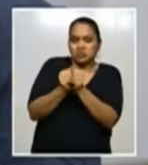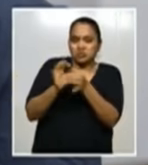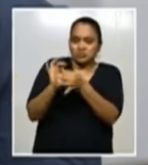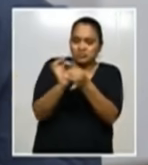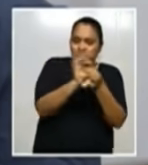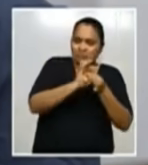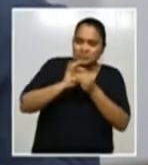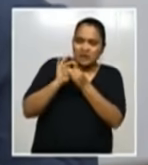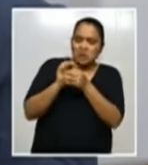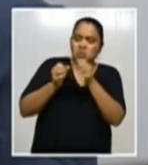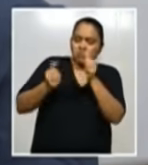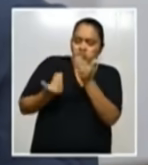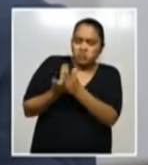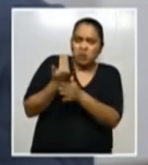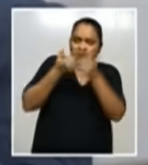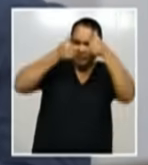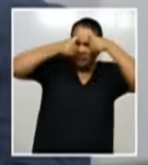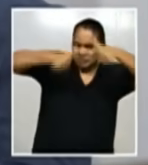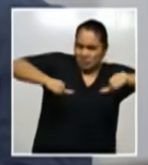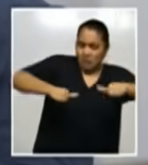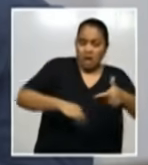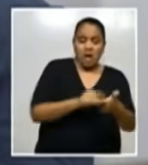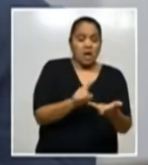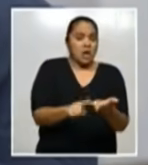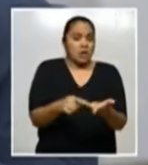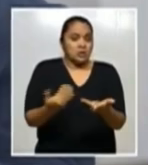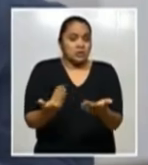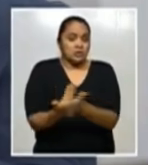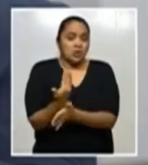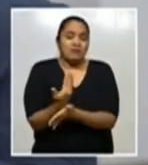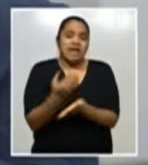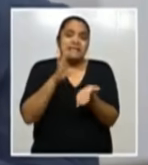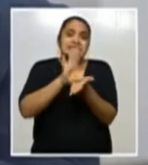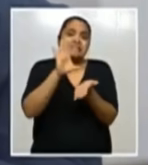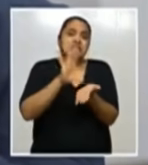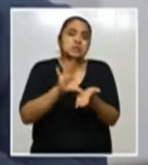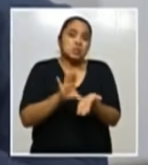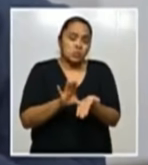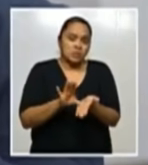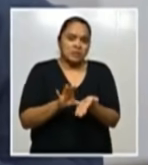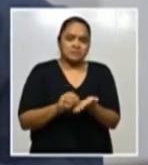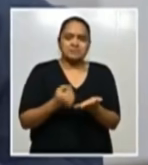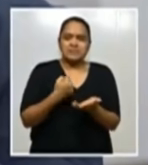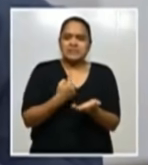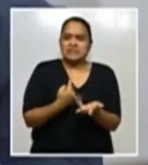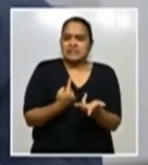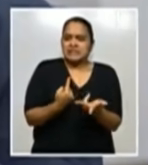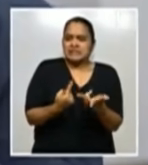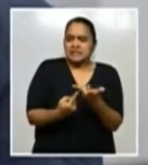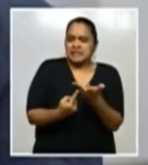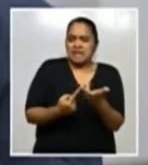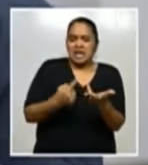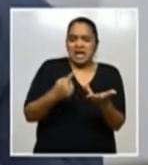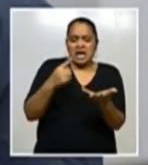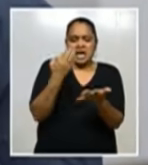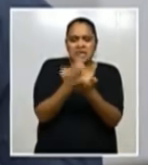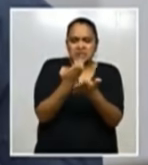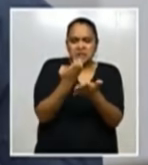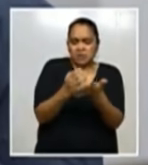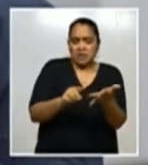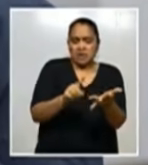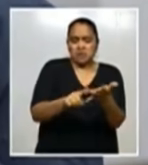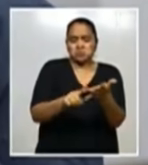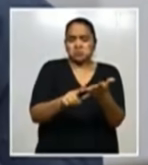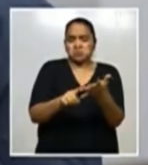poder llegar de nuevo de manera inteligente, abrir, reaperturar la economía, respetando los protocolos de bioseguridad.